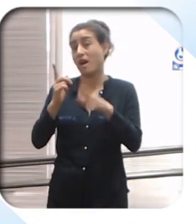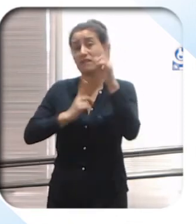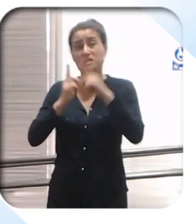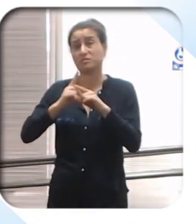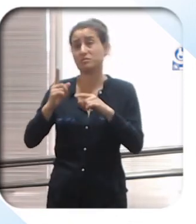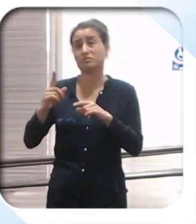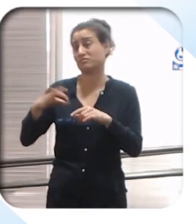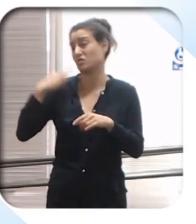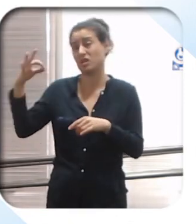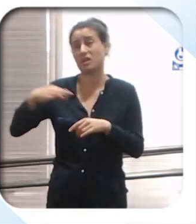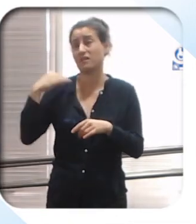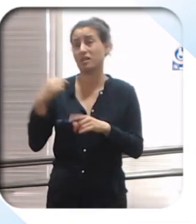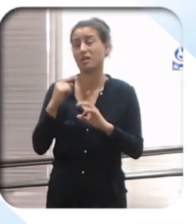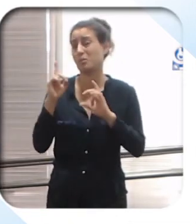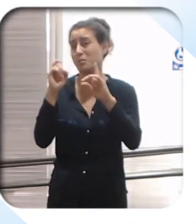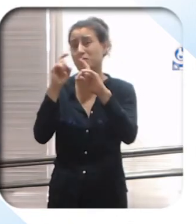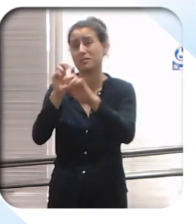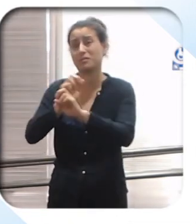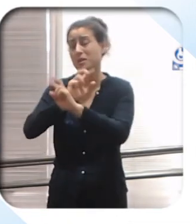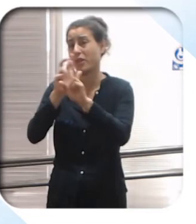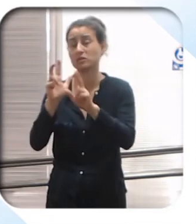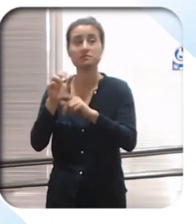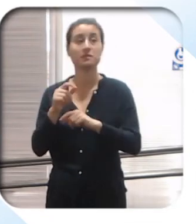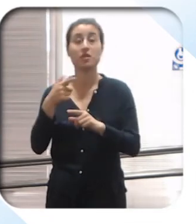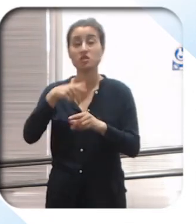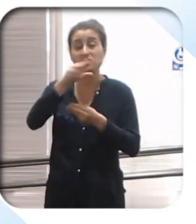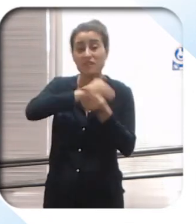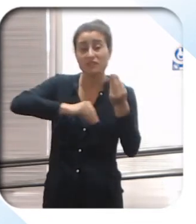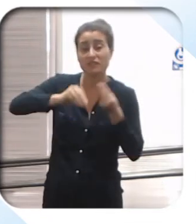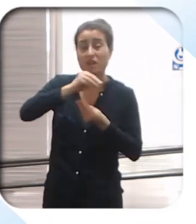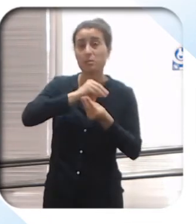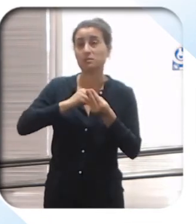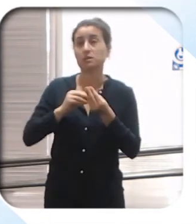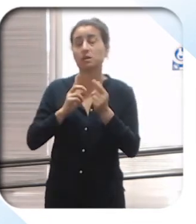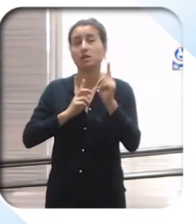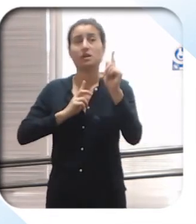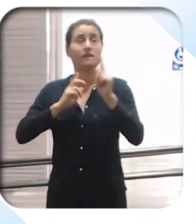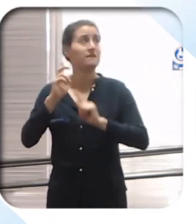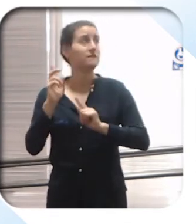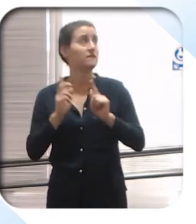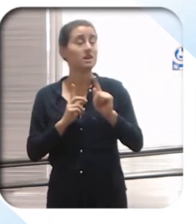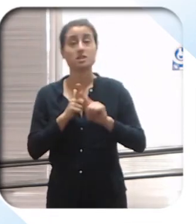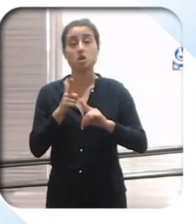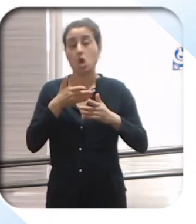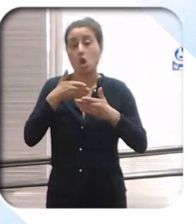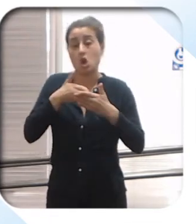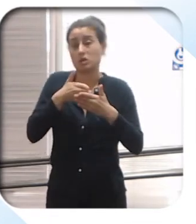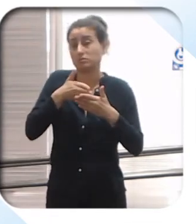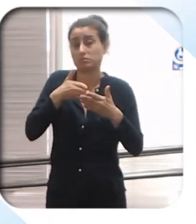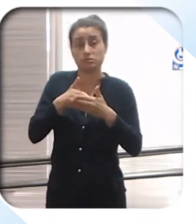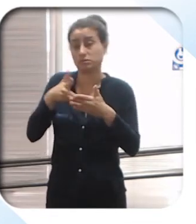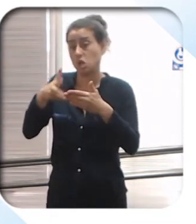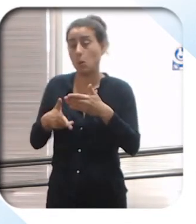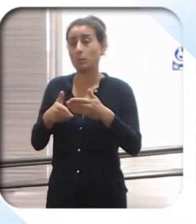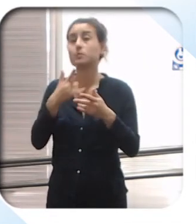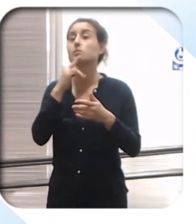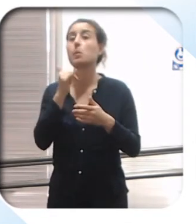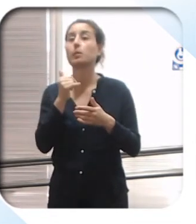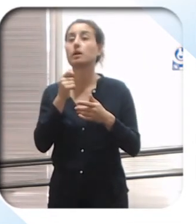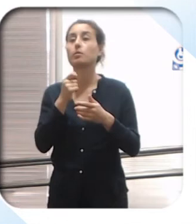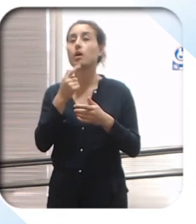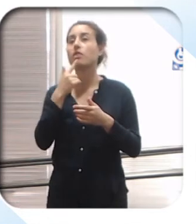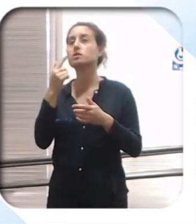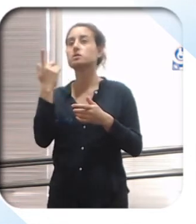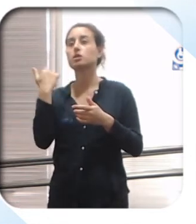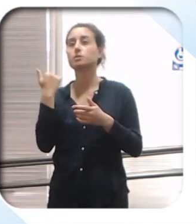y se va complejizando. Entonces esa familia a veces no accede, por ejemplo, algo que